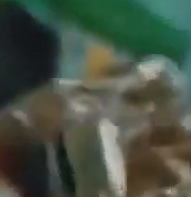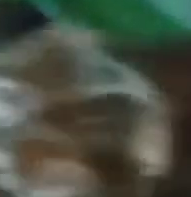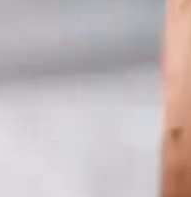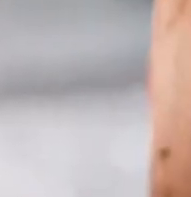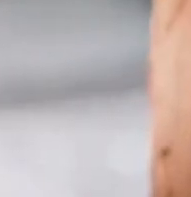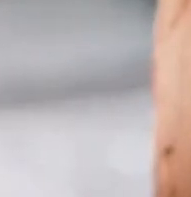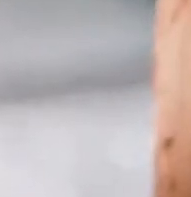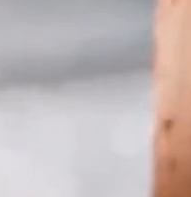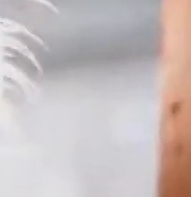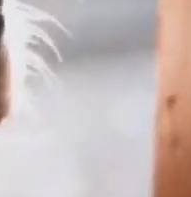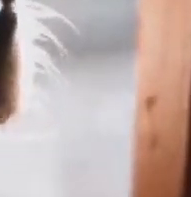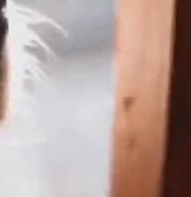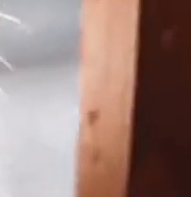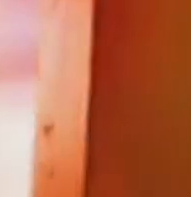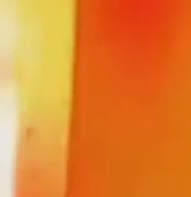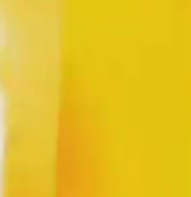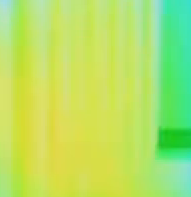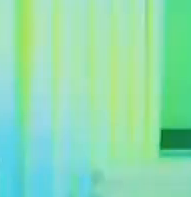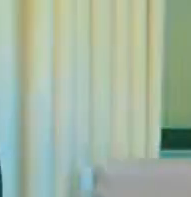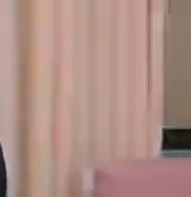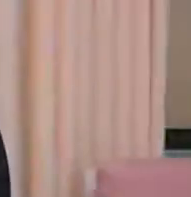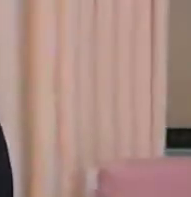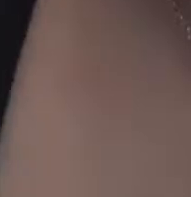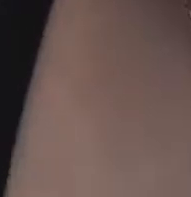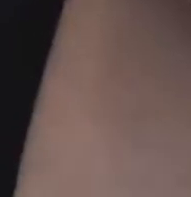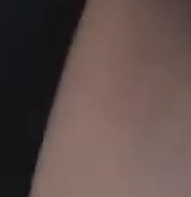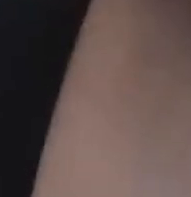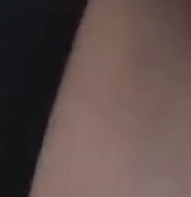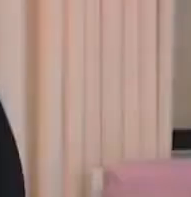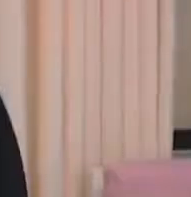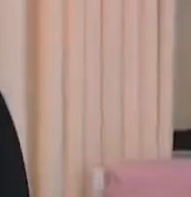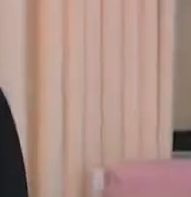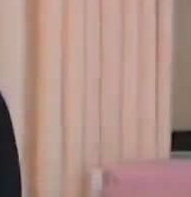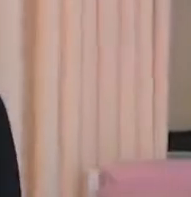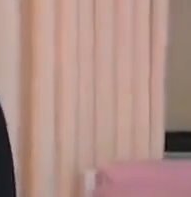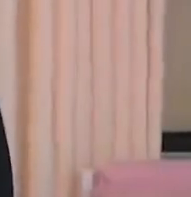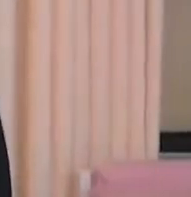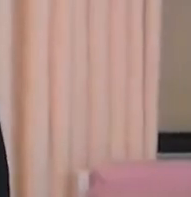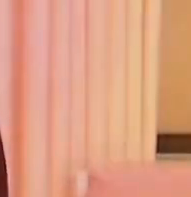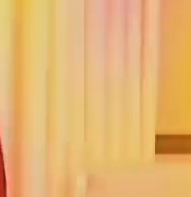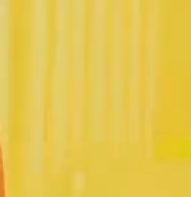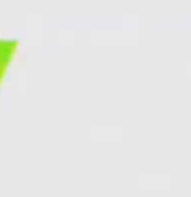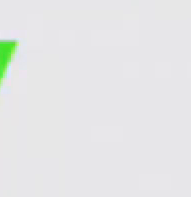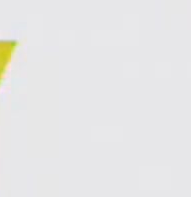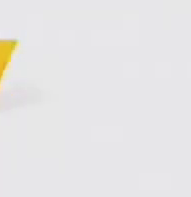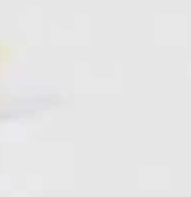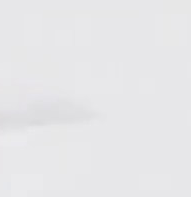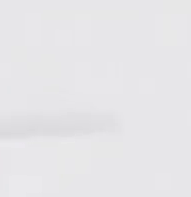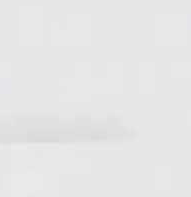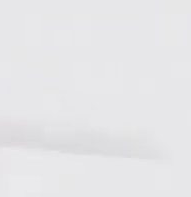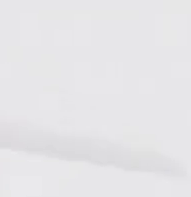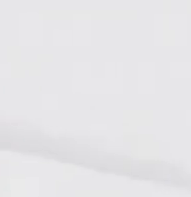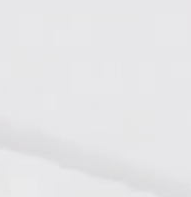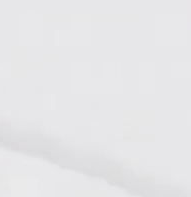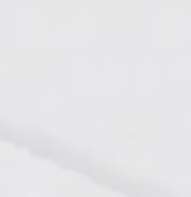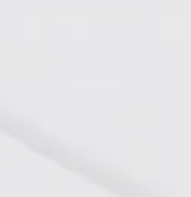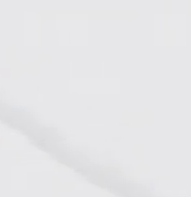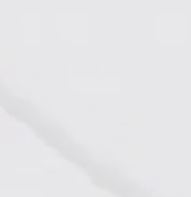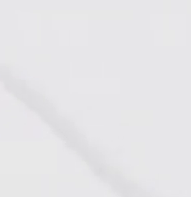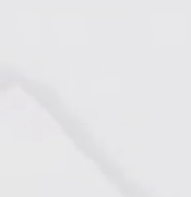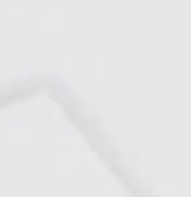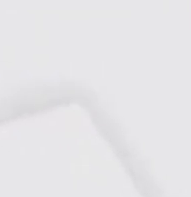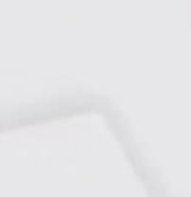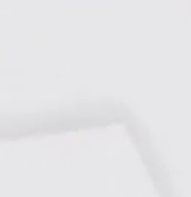para otros, incluyendo a nuestras mascotas curiosas. Seamos parte de una comunidad más segura. Huanchac, unidos crecemos